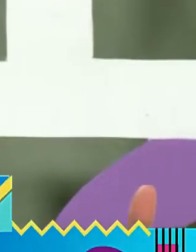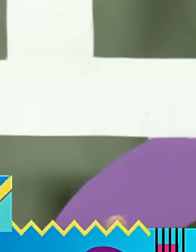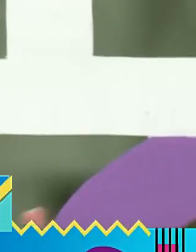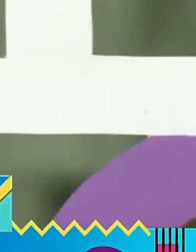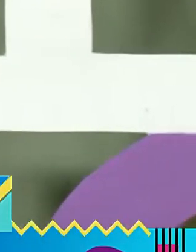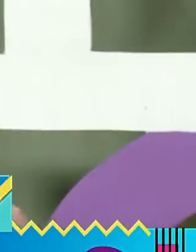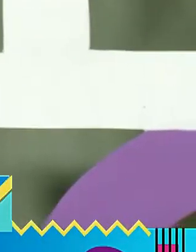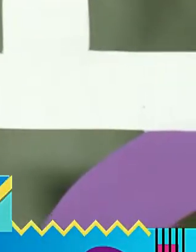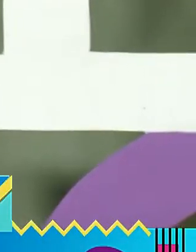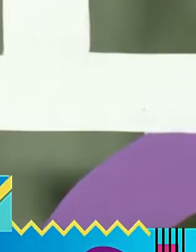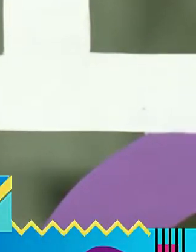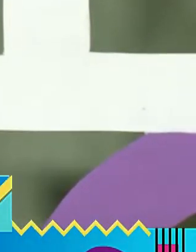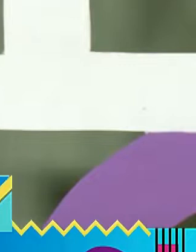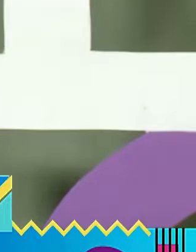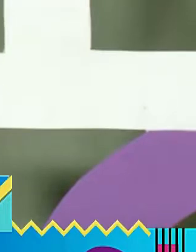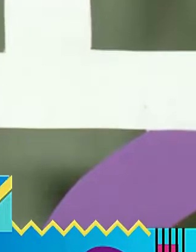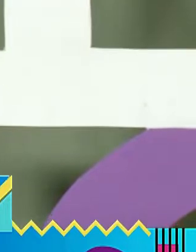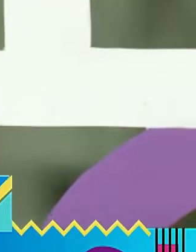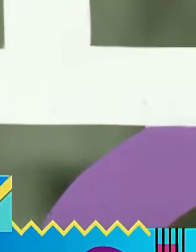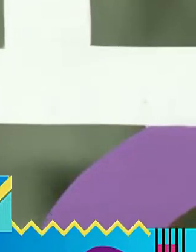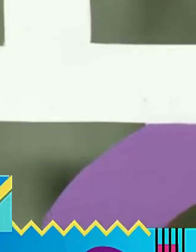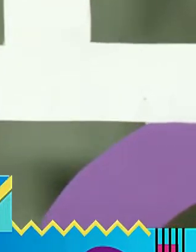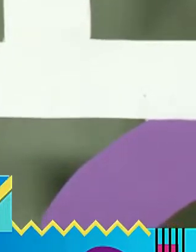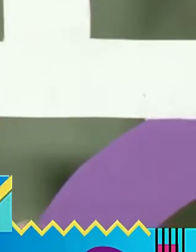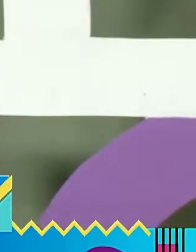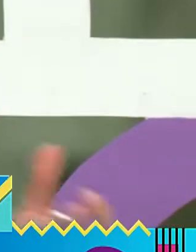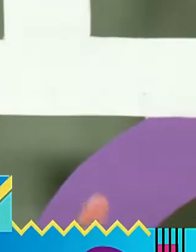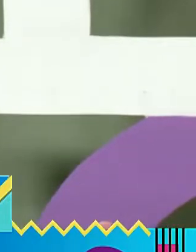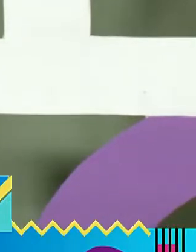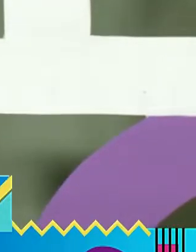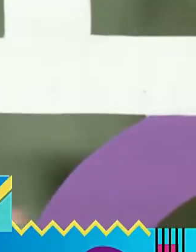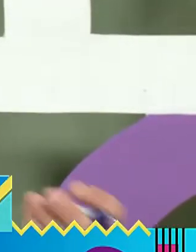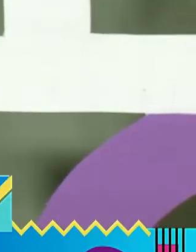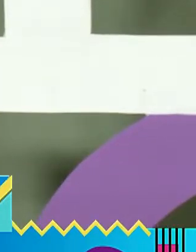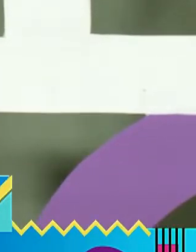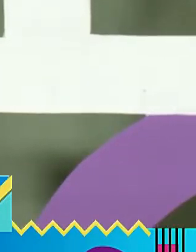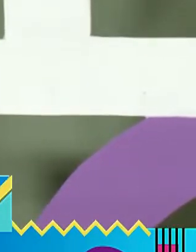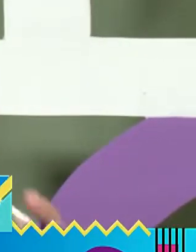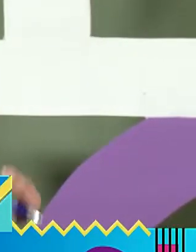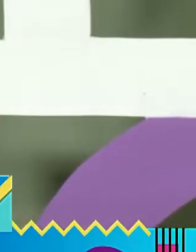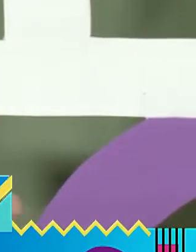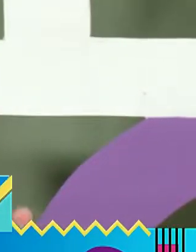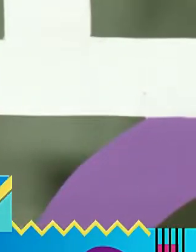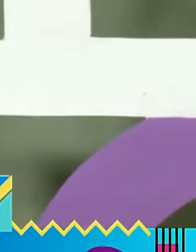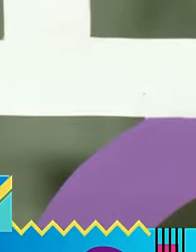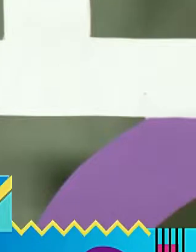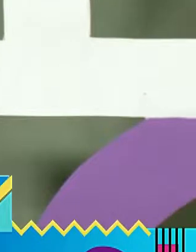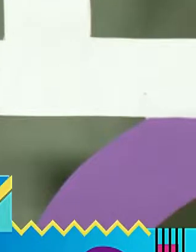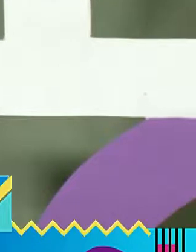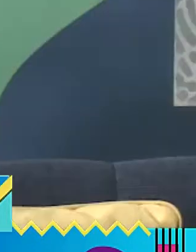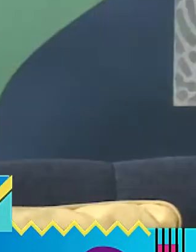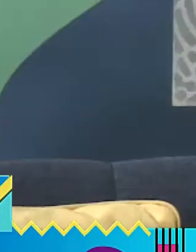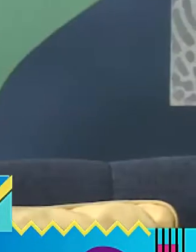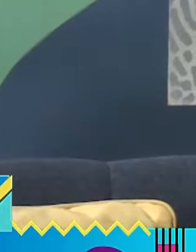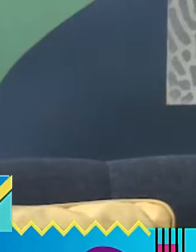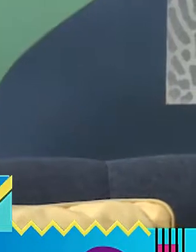y entendiendo que este concepto también es dinámico, ¿no? Que tiene que ver con cómo va la historia y cómo van los procesos sociales, culturales y políticos. Y en este caso,